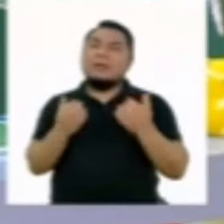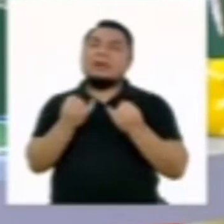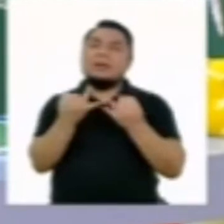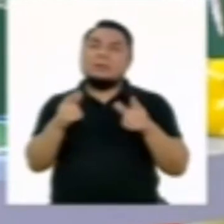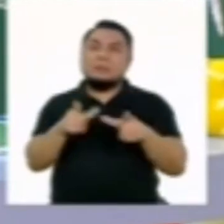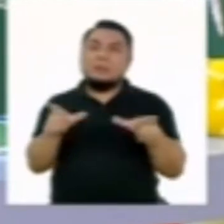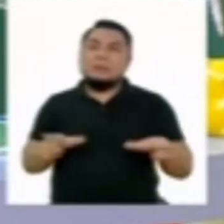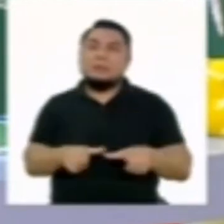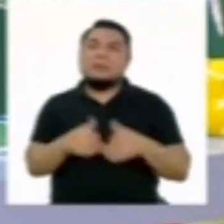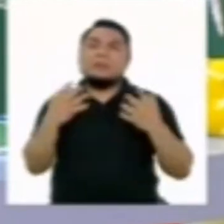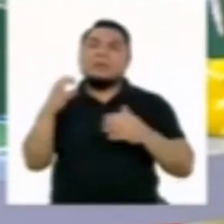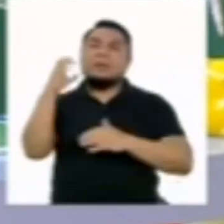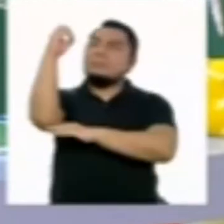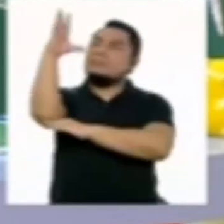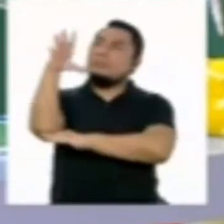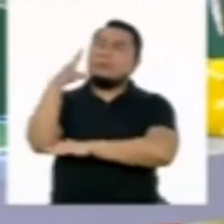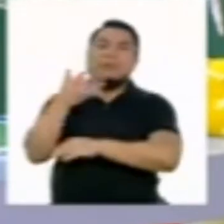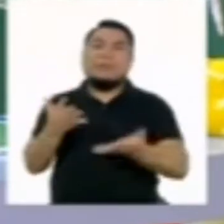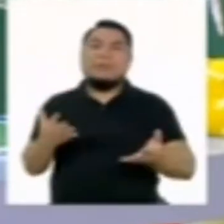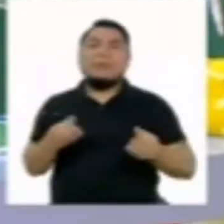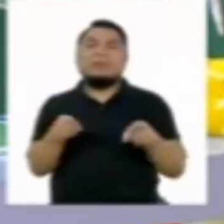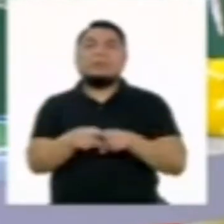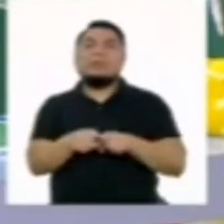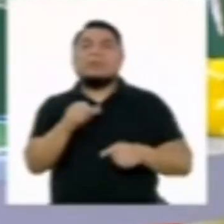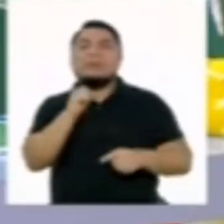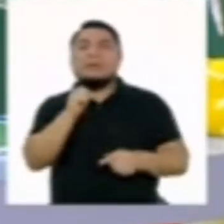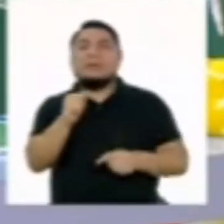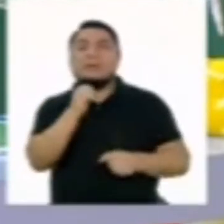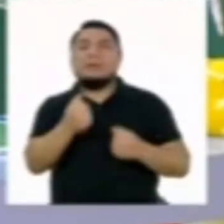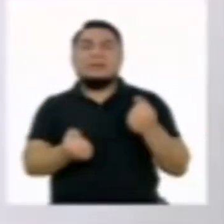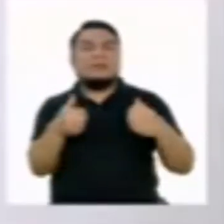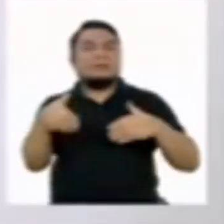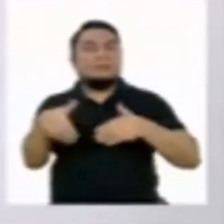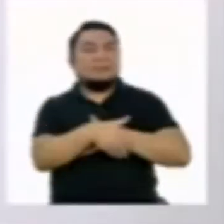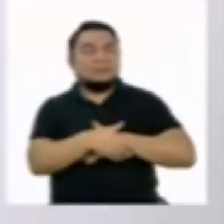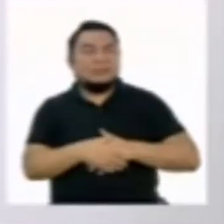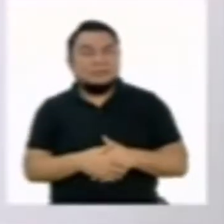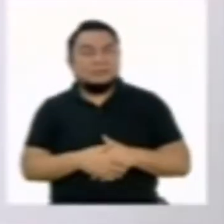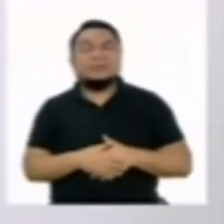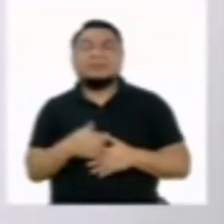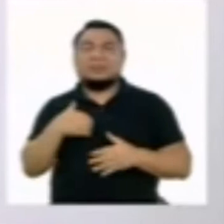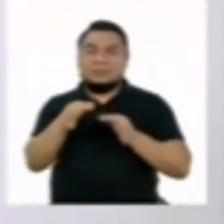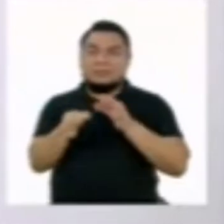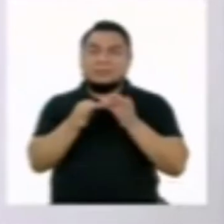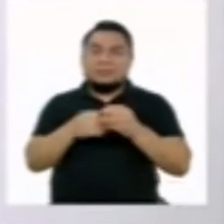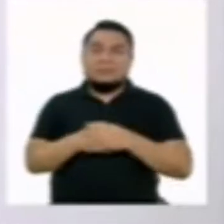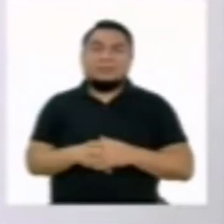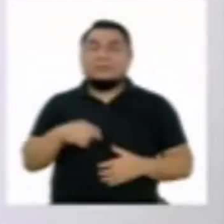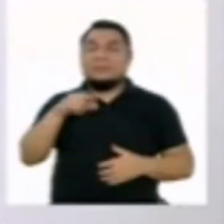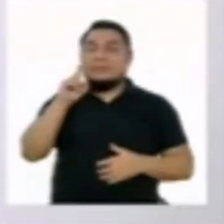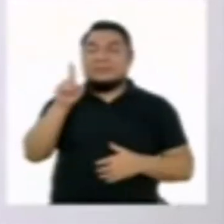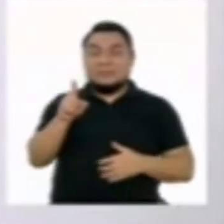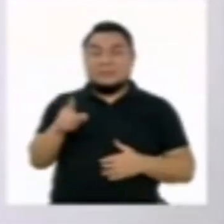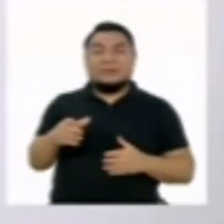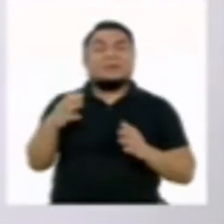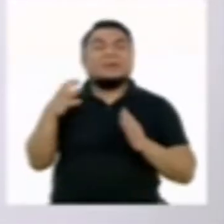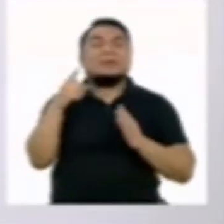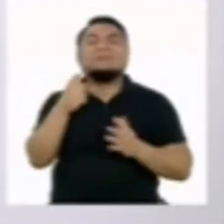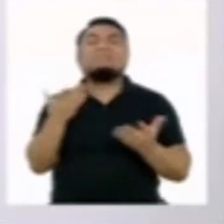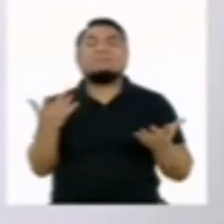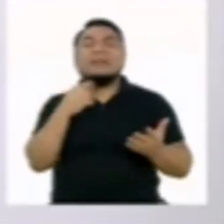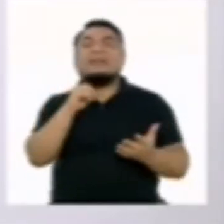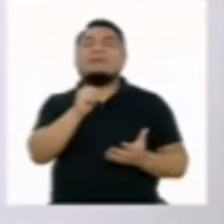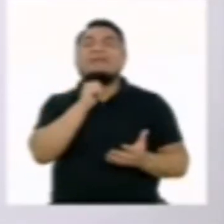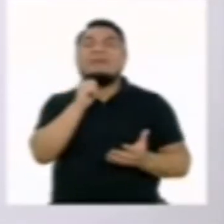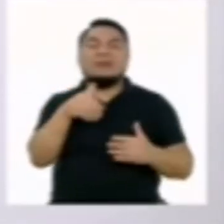algunos lugares no hay semáforos o también por la informalidad en el transporte. Te lo explico, Yanira. Uno de los factores es la falta